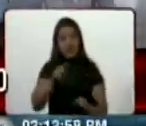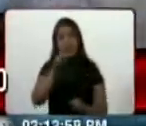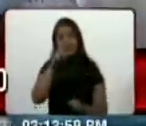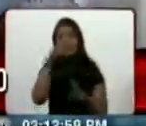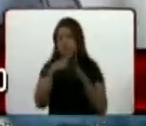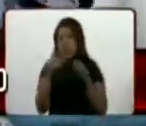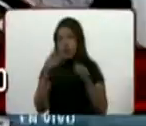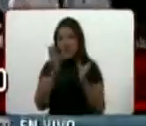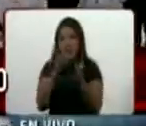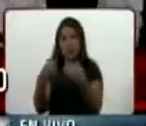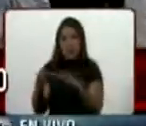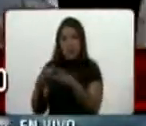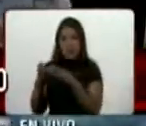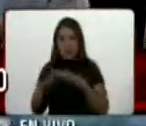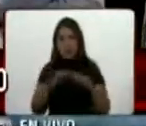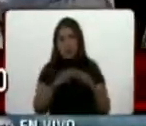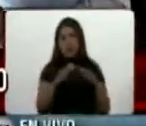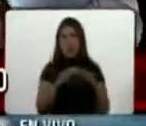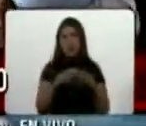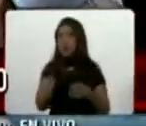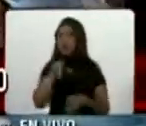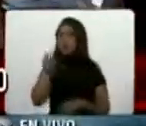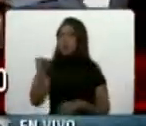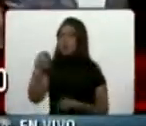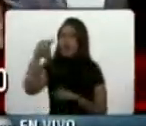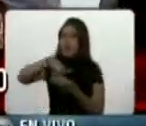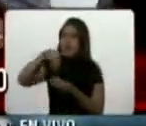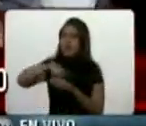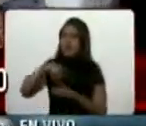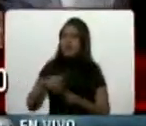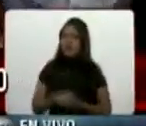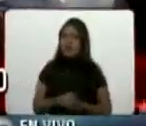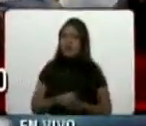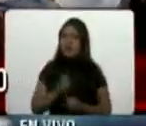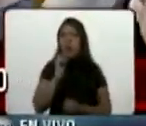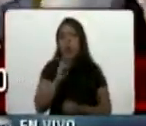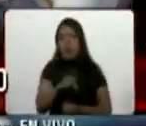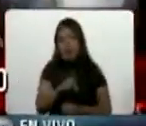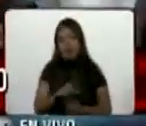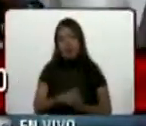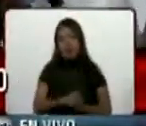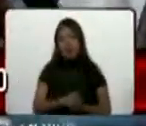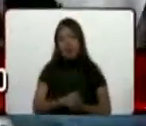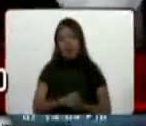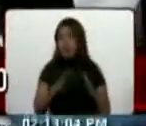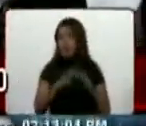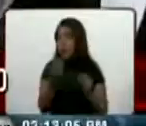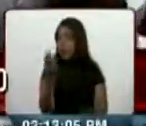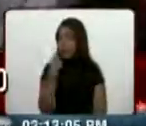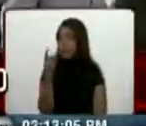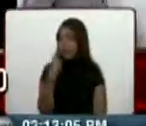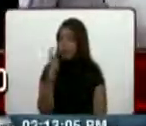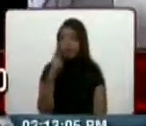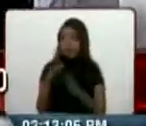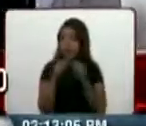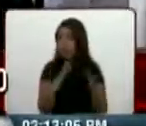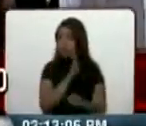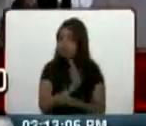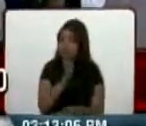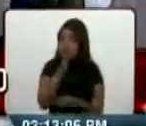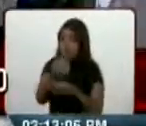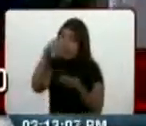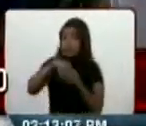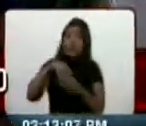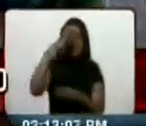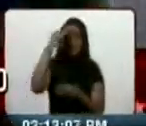proceso. ¿A dónde votas tú? Ok, bueno, todo el mundo pendiente, todos a votar. Dios la bendiga a